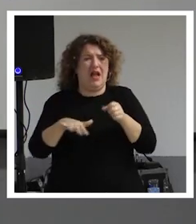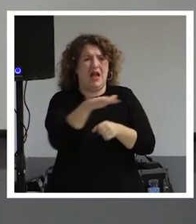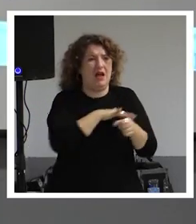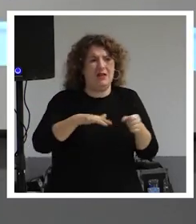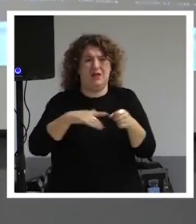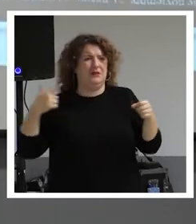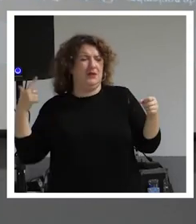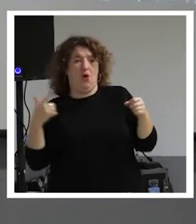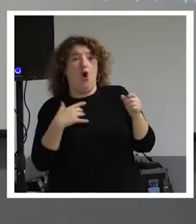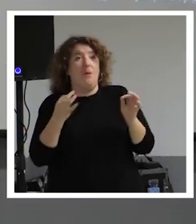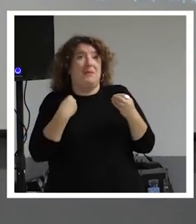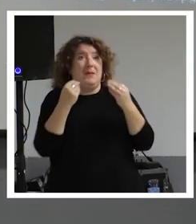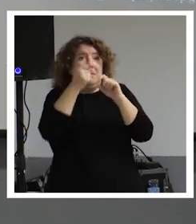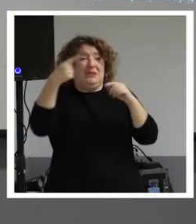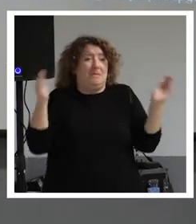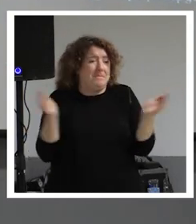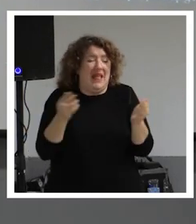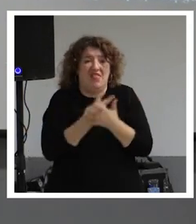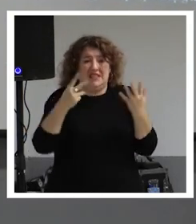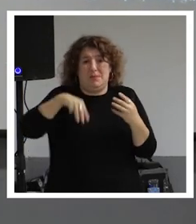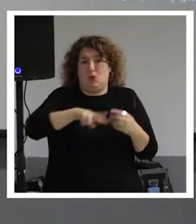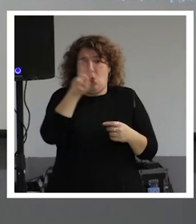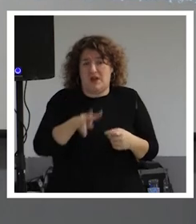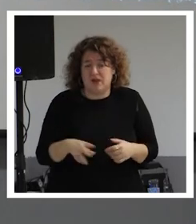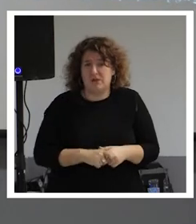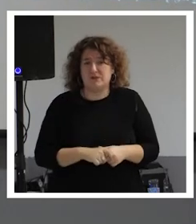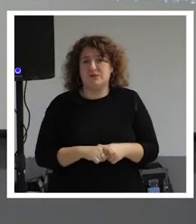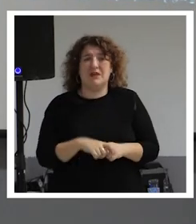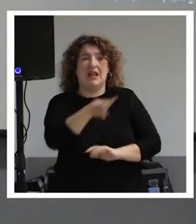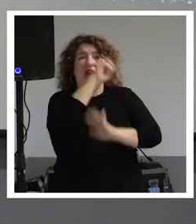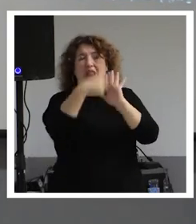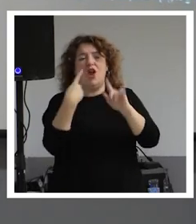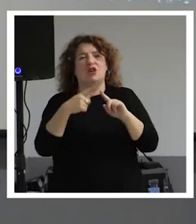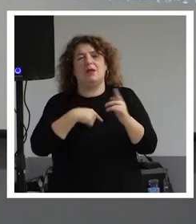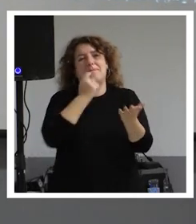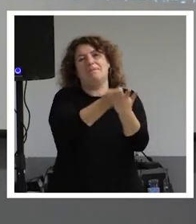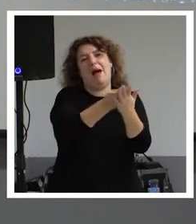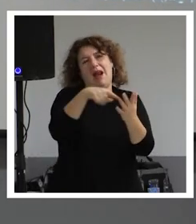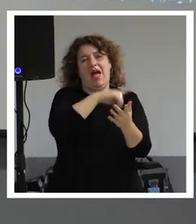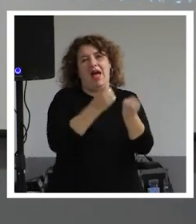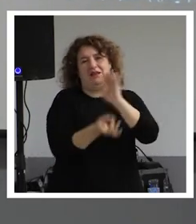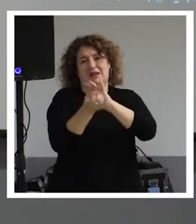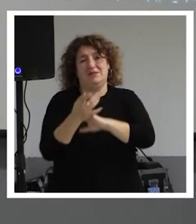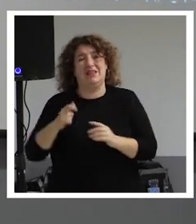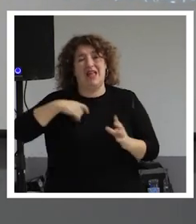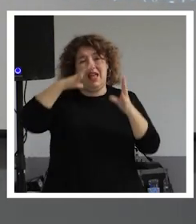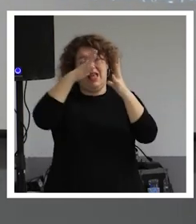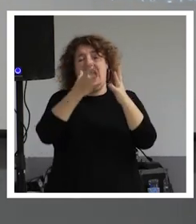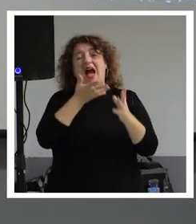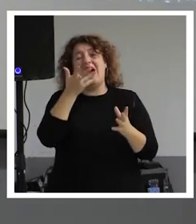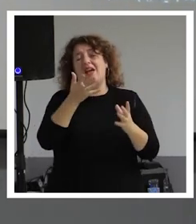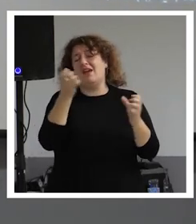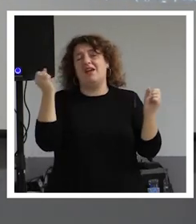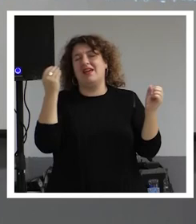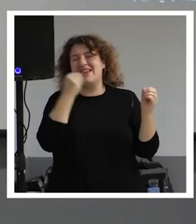el sueldo que van a tener en donde los trabajadores están viviendo cada vez más lejos de su trabajo en donde los trabajadores para poder vivir cerca de un trabajo están viviendo